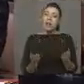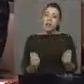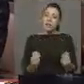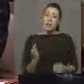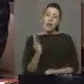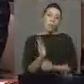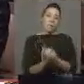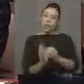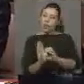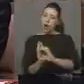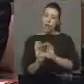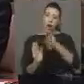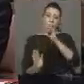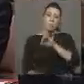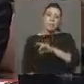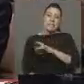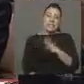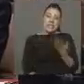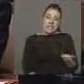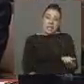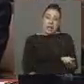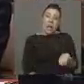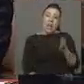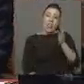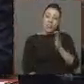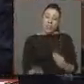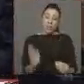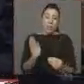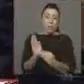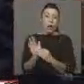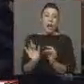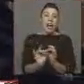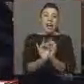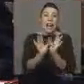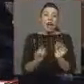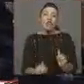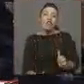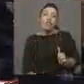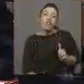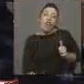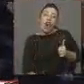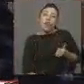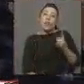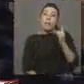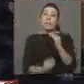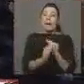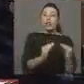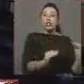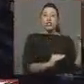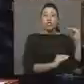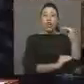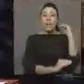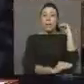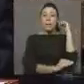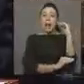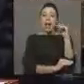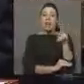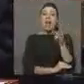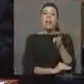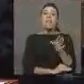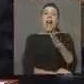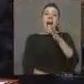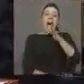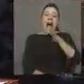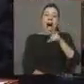nuevo código de aguas para Chile. En él tenemos que dejar claro que la voluntad que debe prevalecer es la que dé cuenta del agua